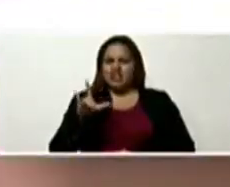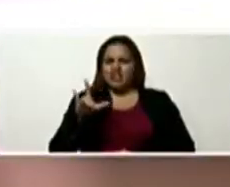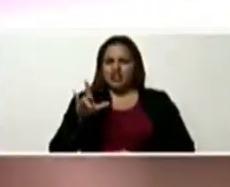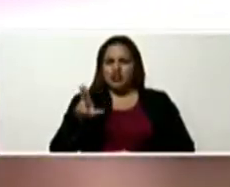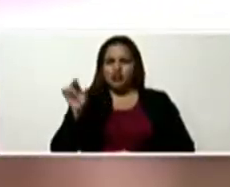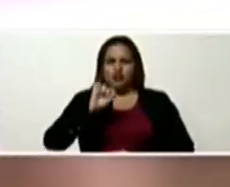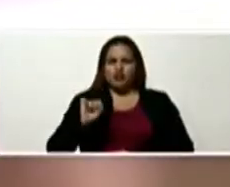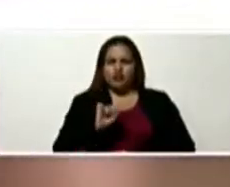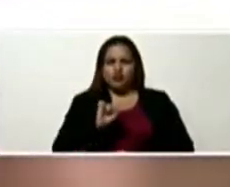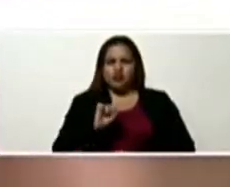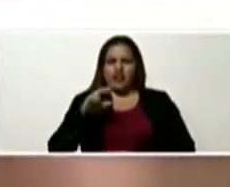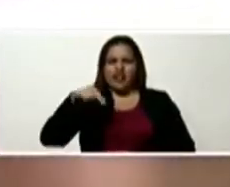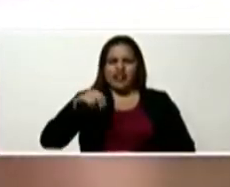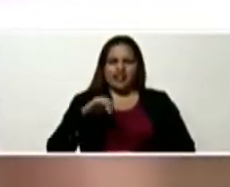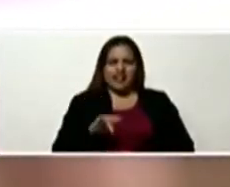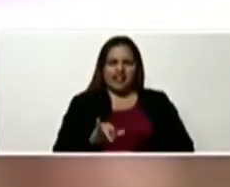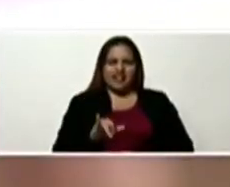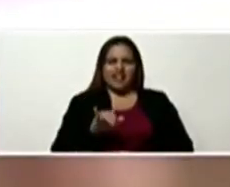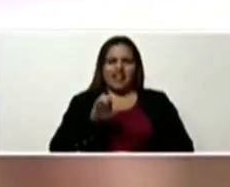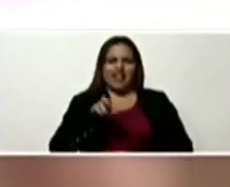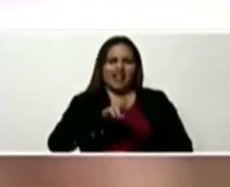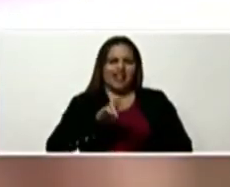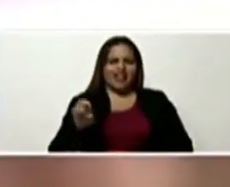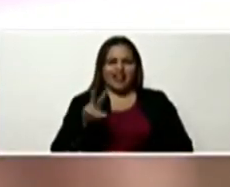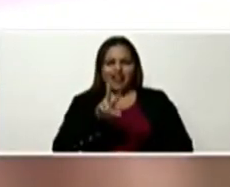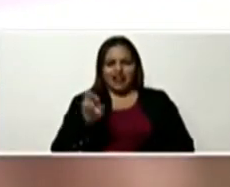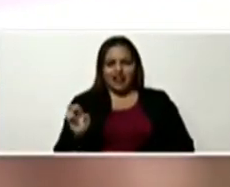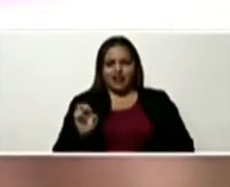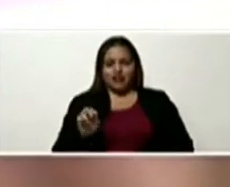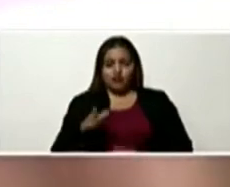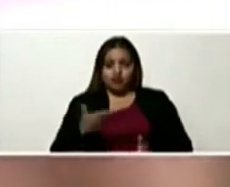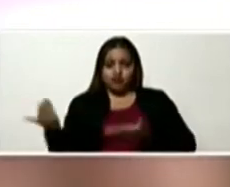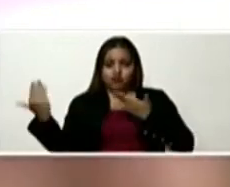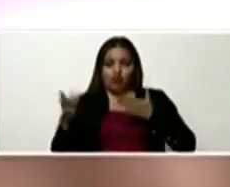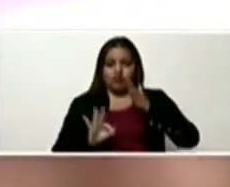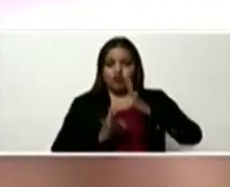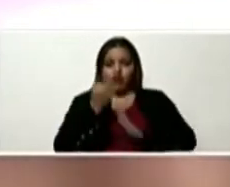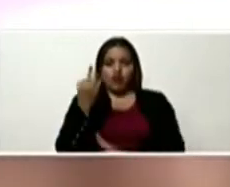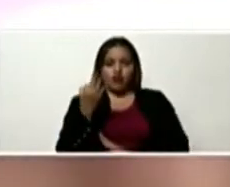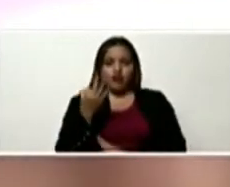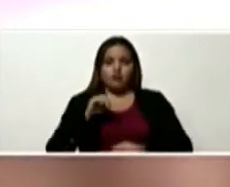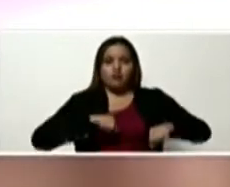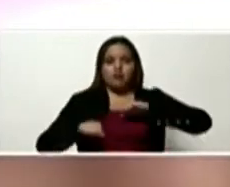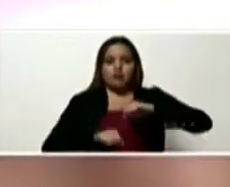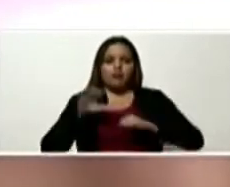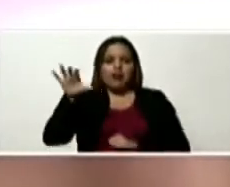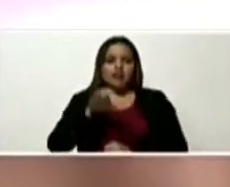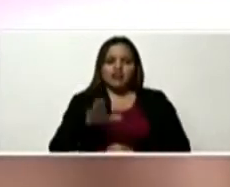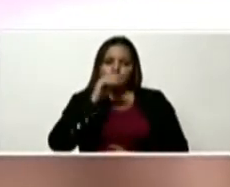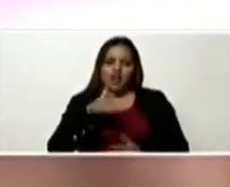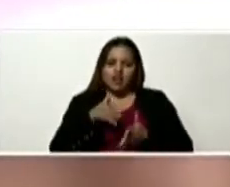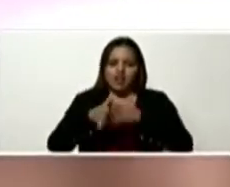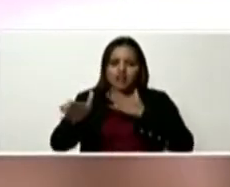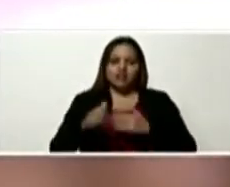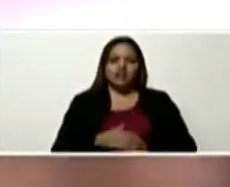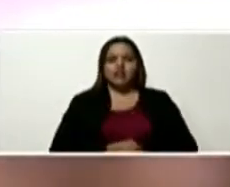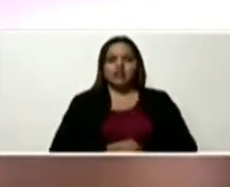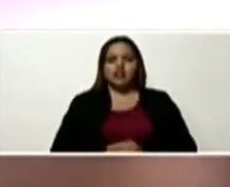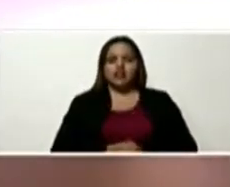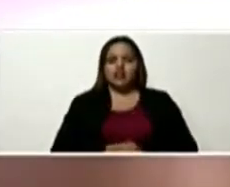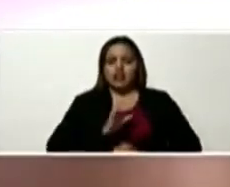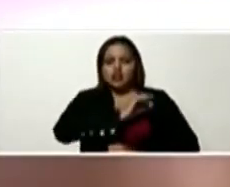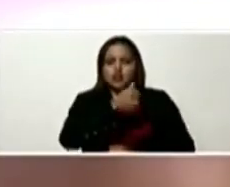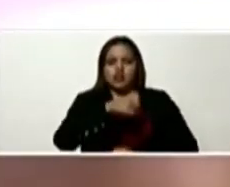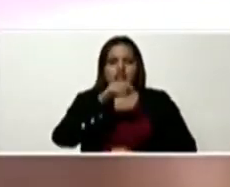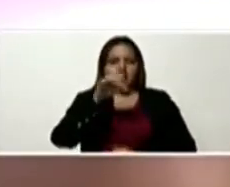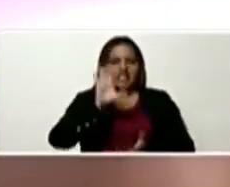Nyerere, uno de los grandes fundadores del movimiento de países no alineados, director del Centro Sur durante